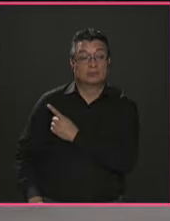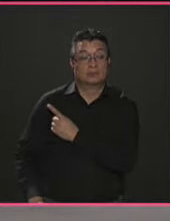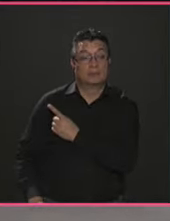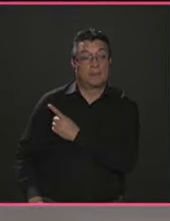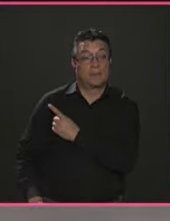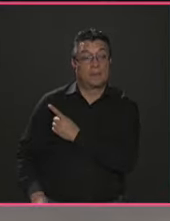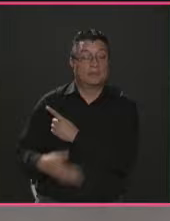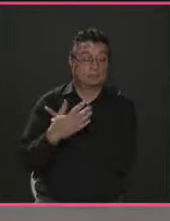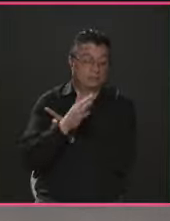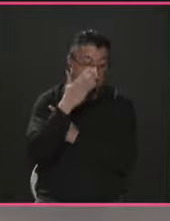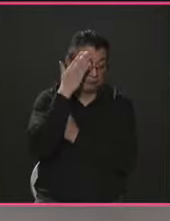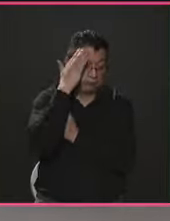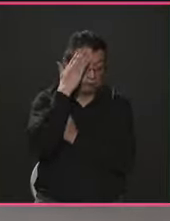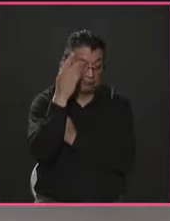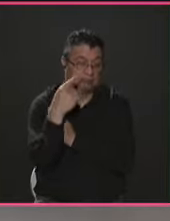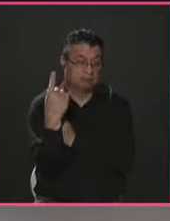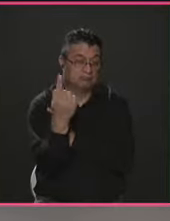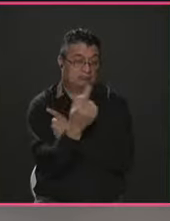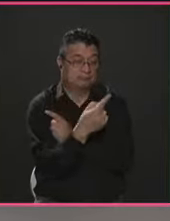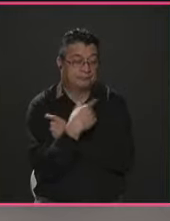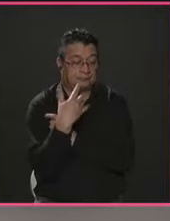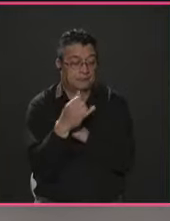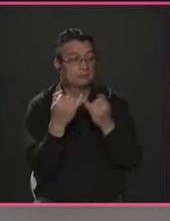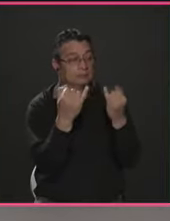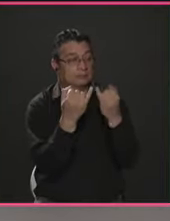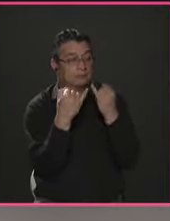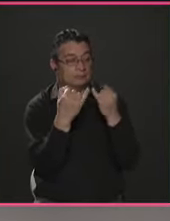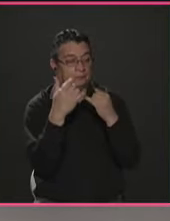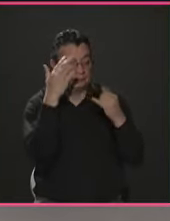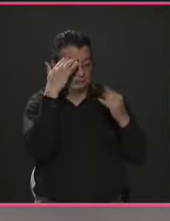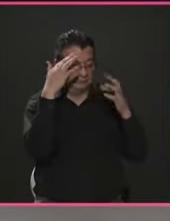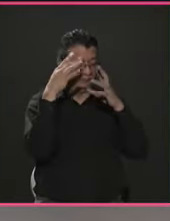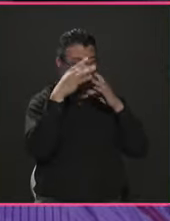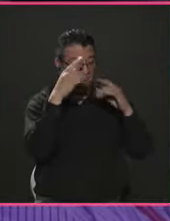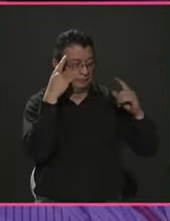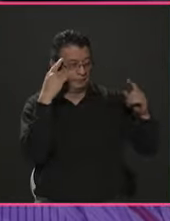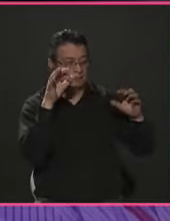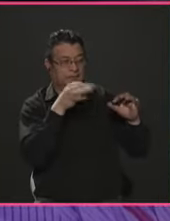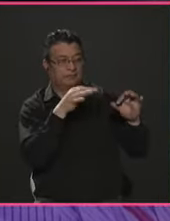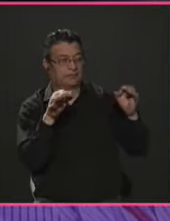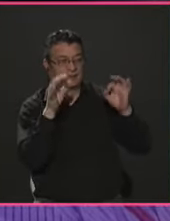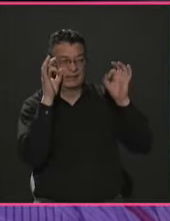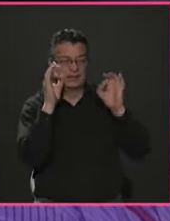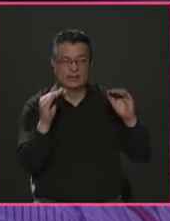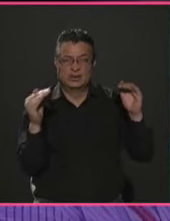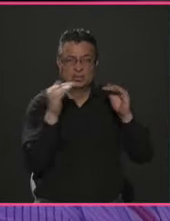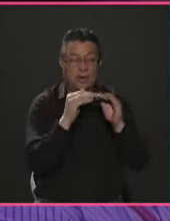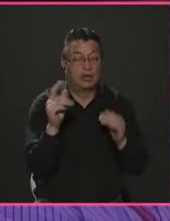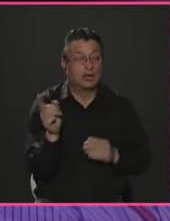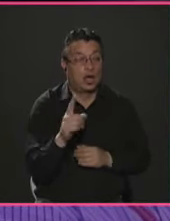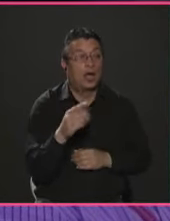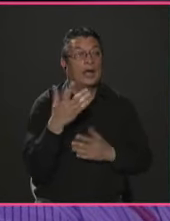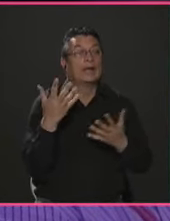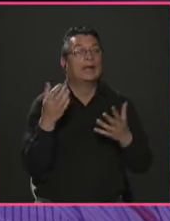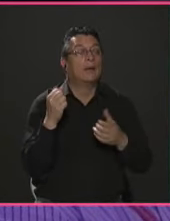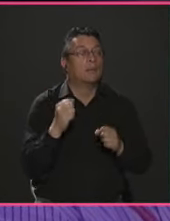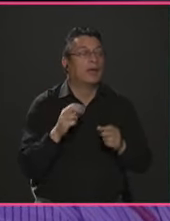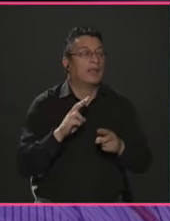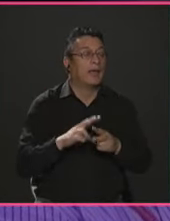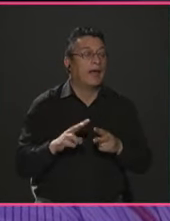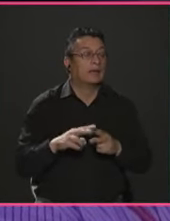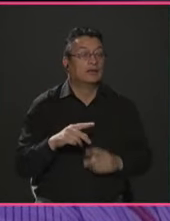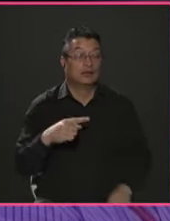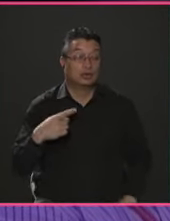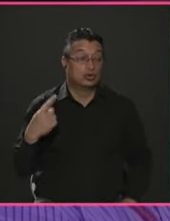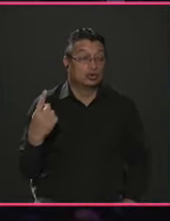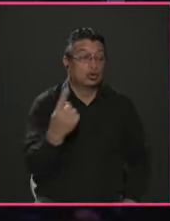respuesta en la cabeza Pero estoy asumiendo que le está llegando información ruidosa mía no todos están entendiendo Exactamente igual entonces lo que podemos hacer como no